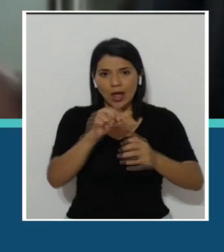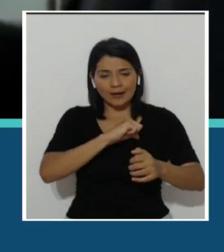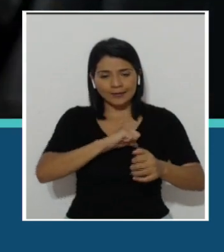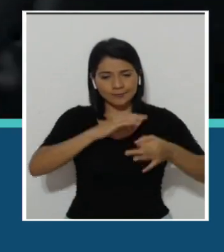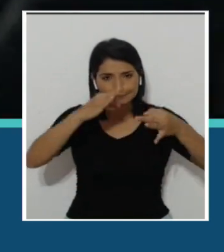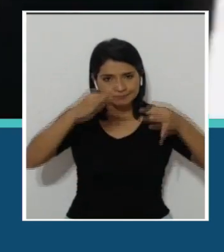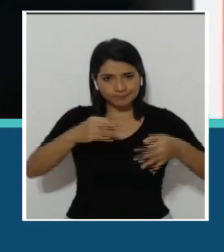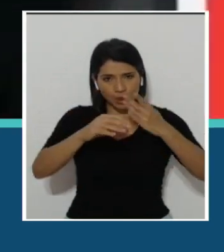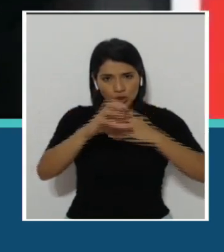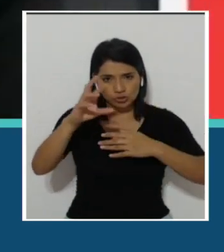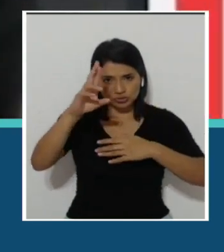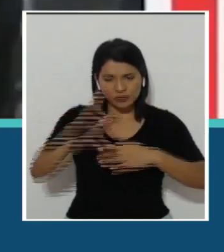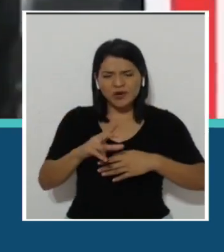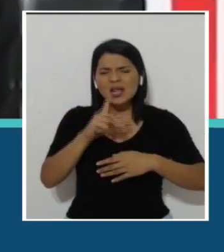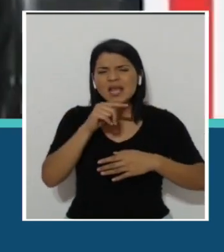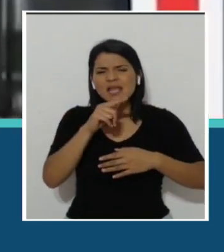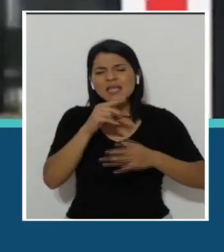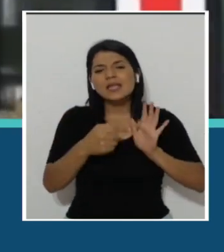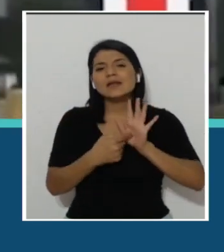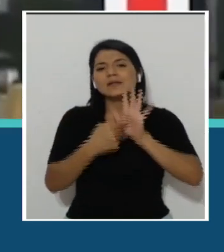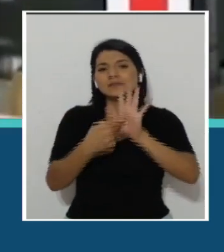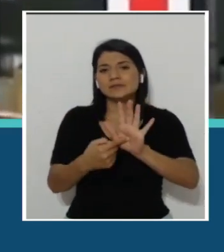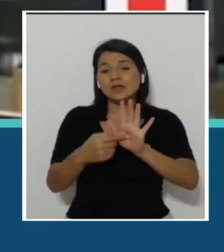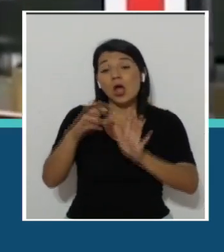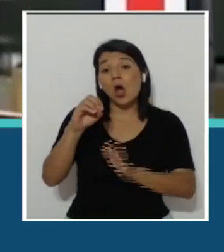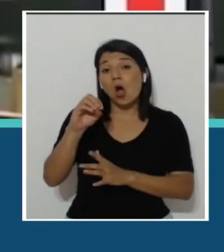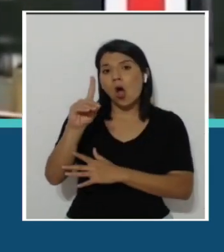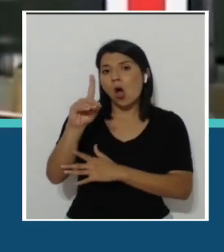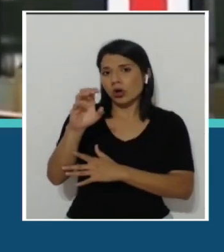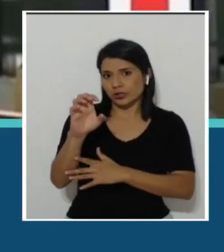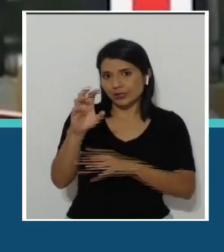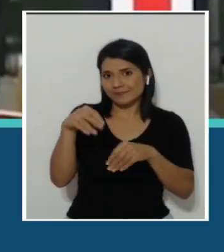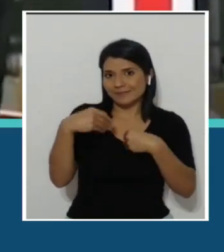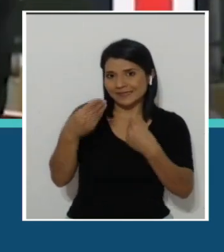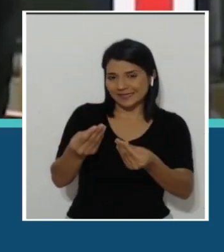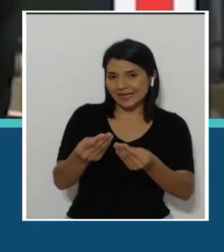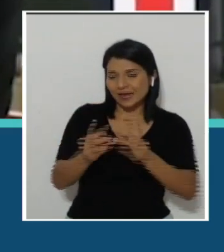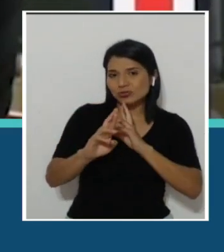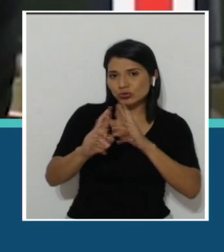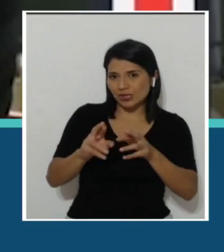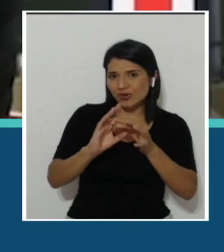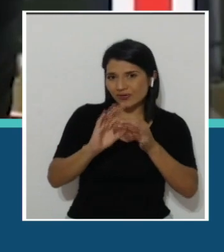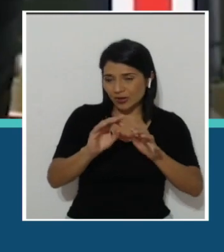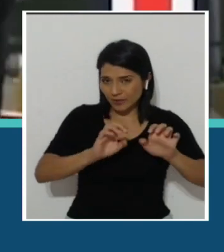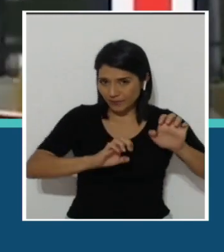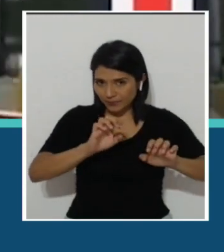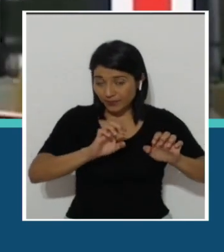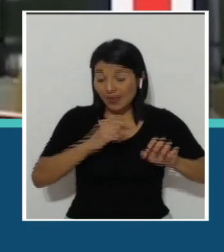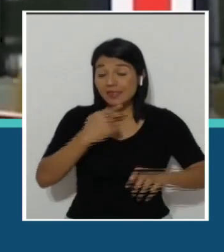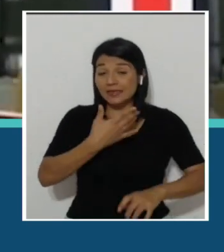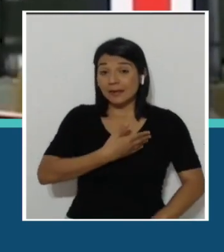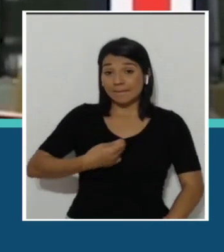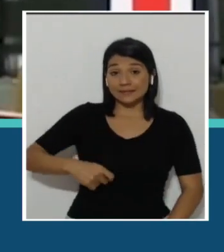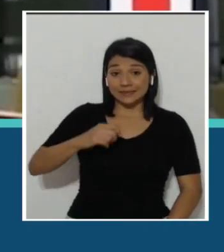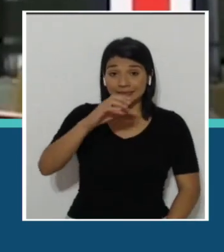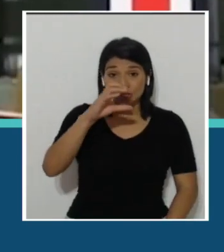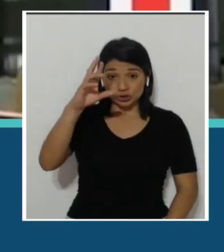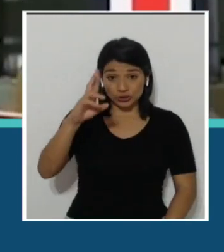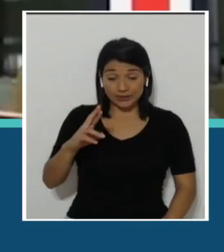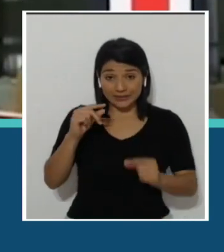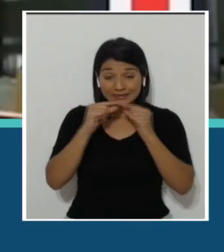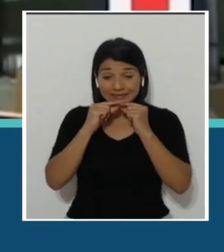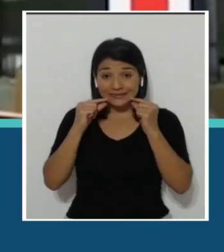por la Organización para la Cooperación y el Desarrollo Económicos, el presidente de la República, Rodrigo Chávez, aseguró que en unos